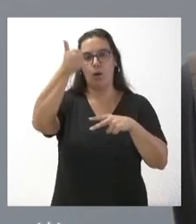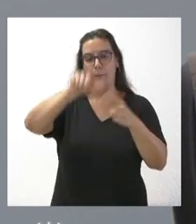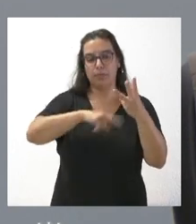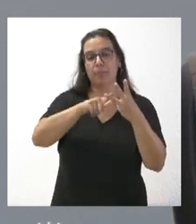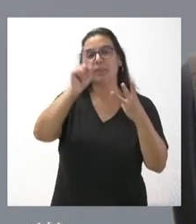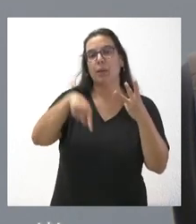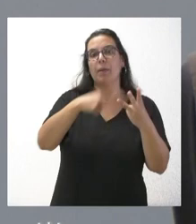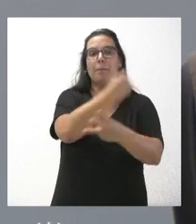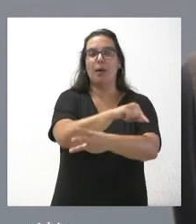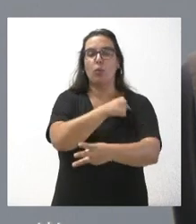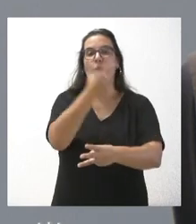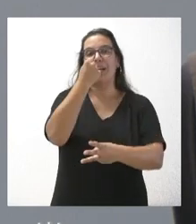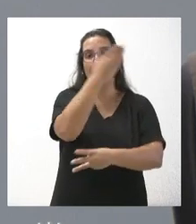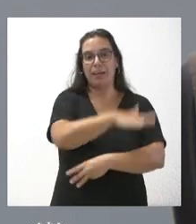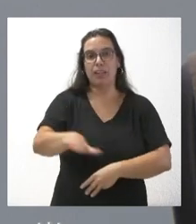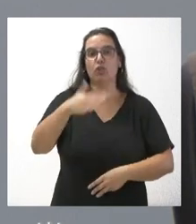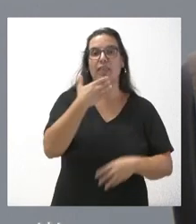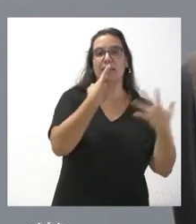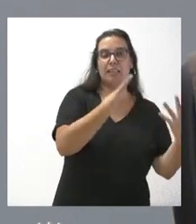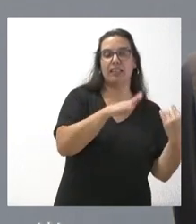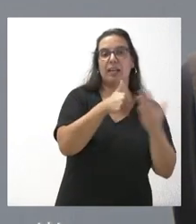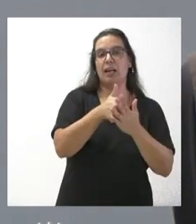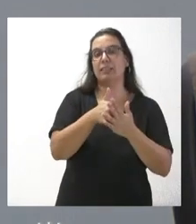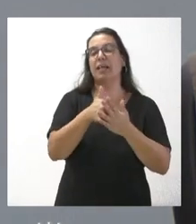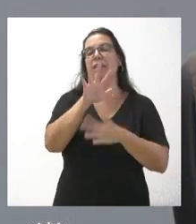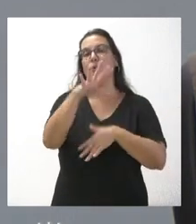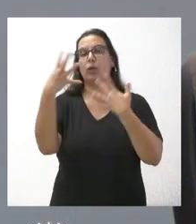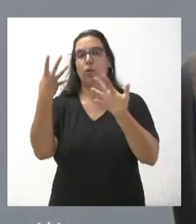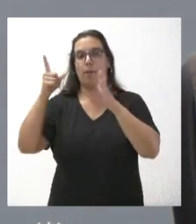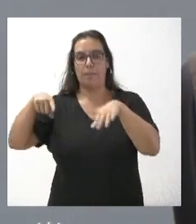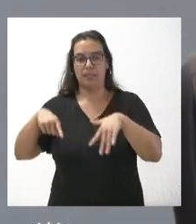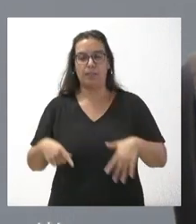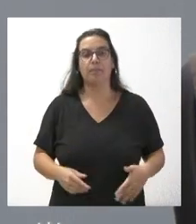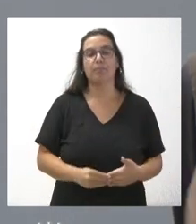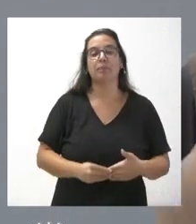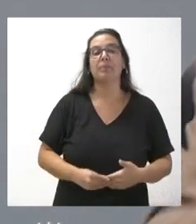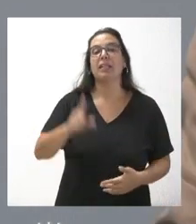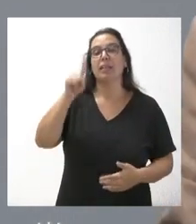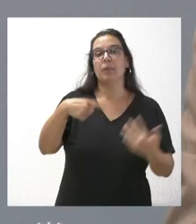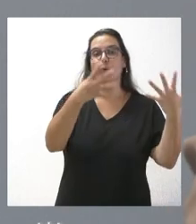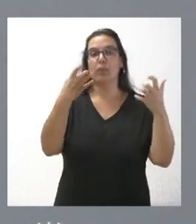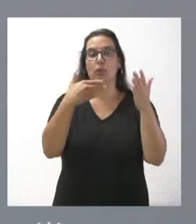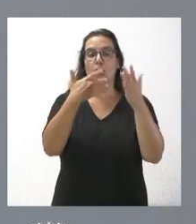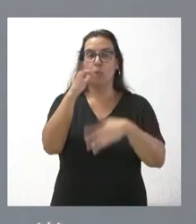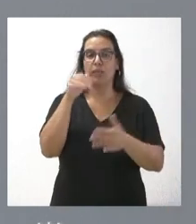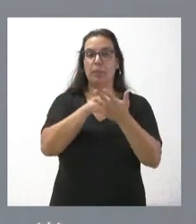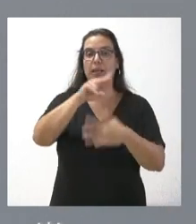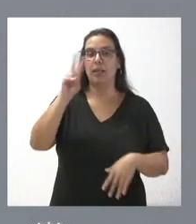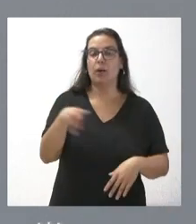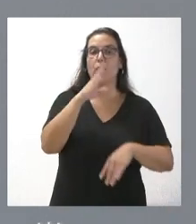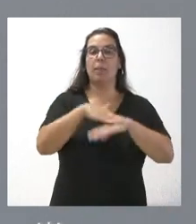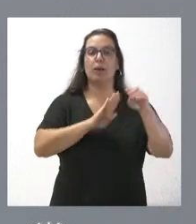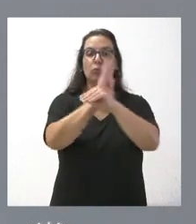vacuna de la gripe pediátrica para los niños de entre 6 y 59 meses. Destinamos 950.000 euros a suministros y obras en